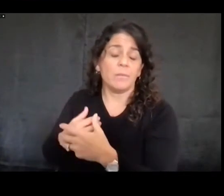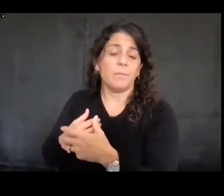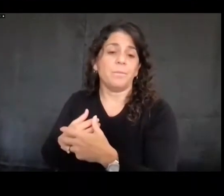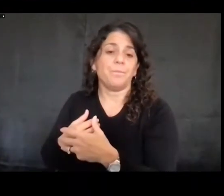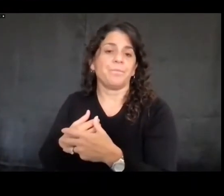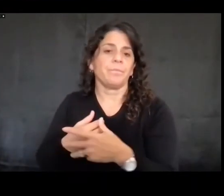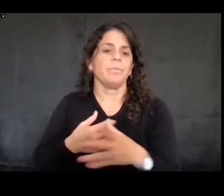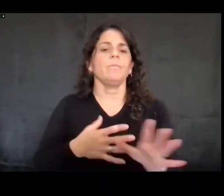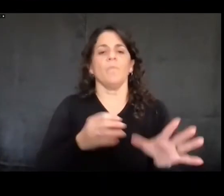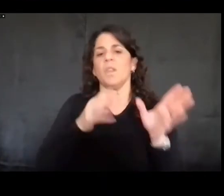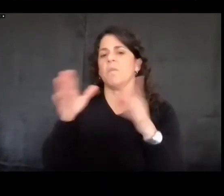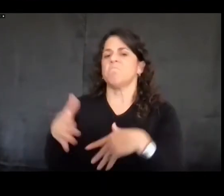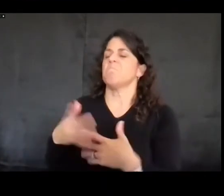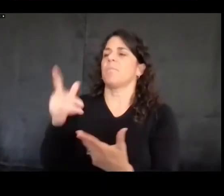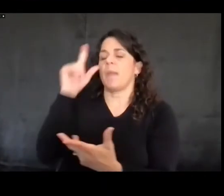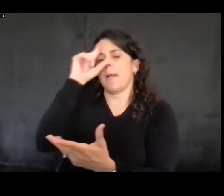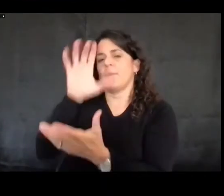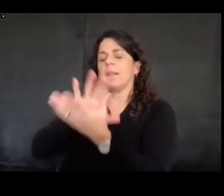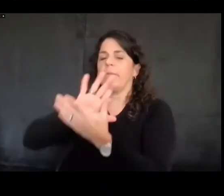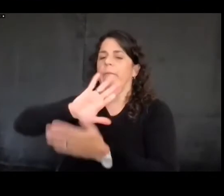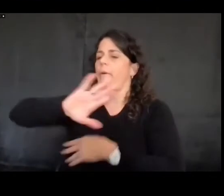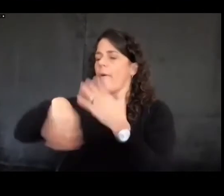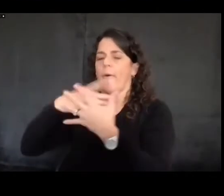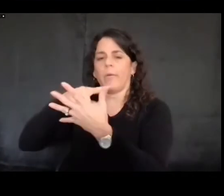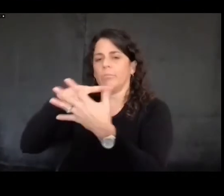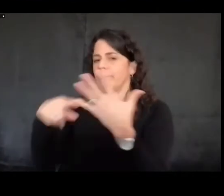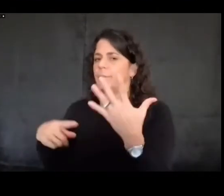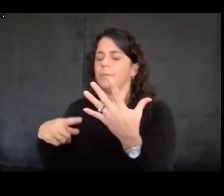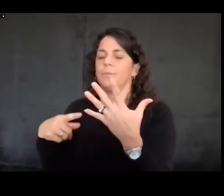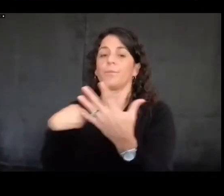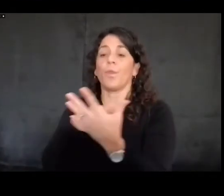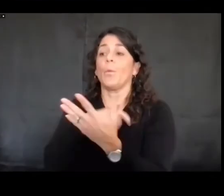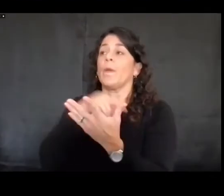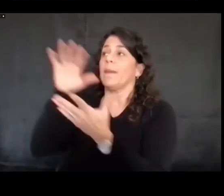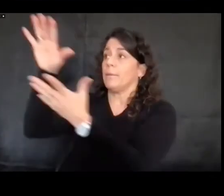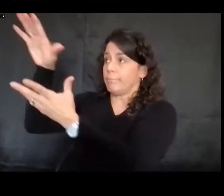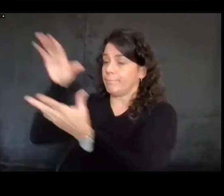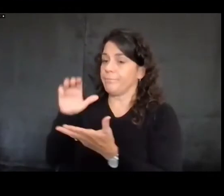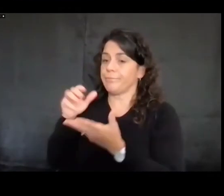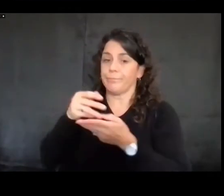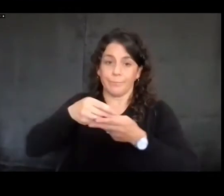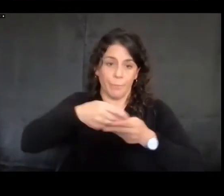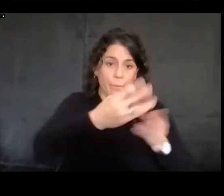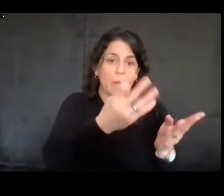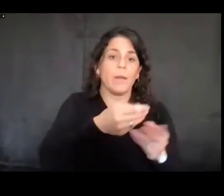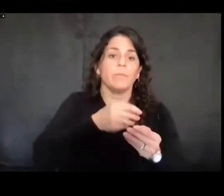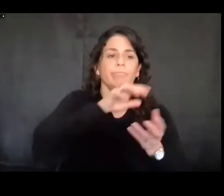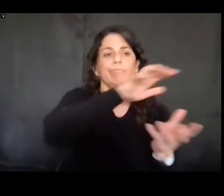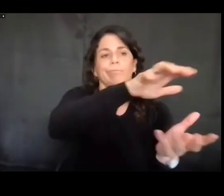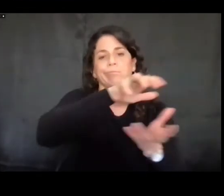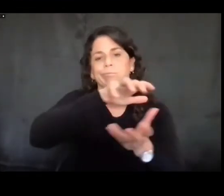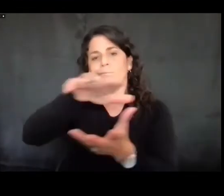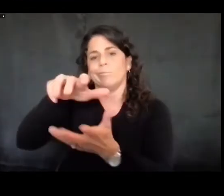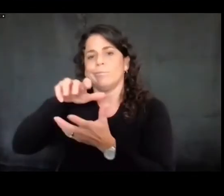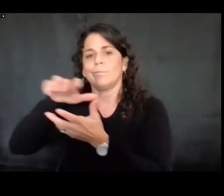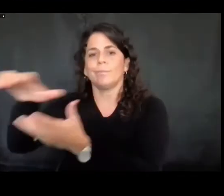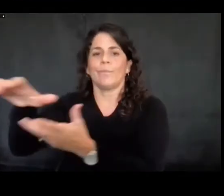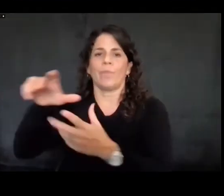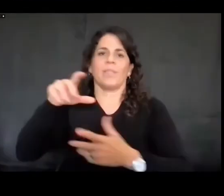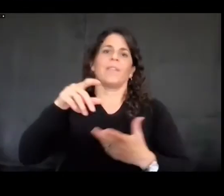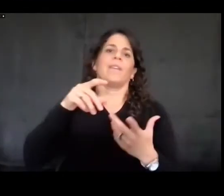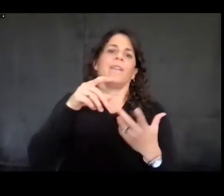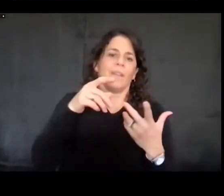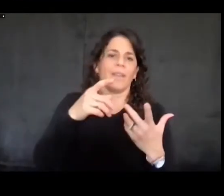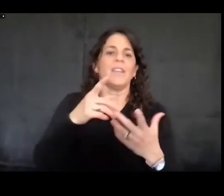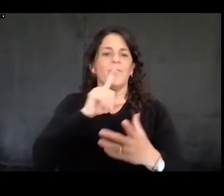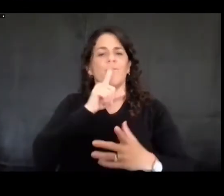creo que es una combinación nosotros asignamos las vacunas es con